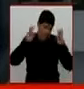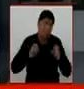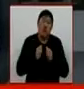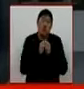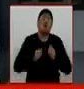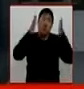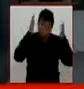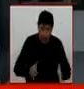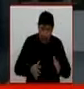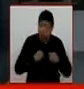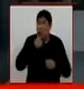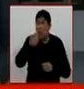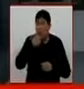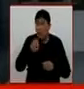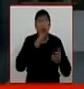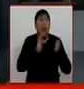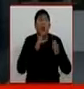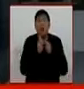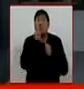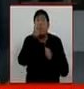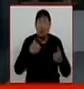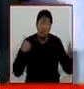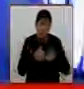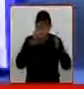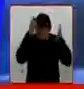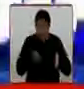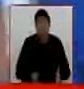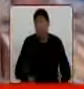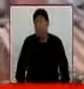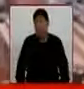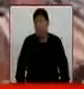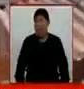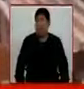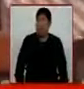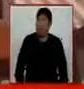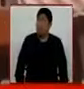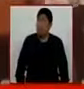Nuestro compañero periodista habló con una vecina.